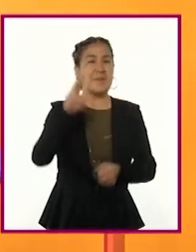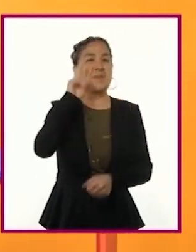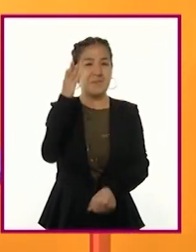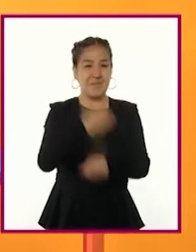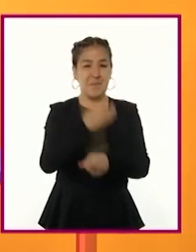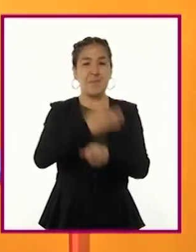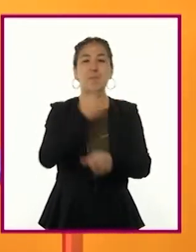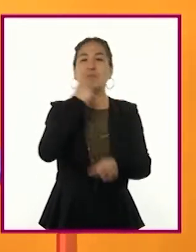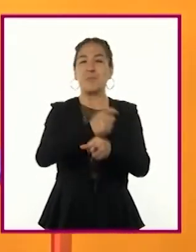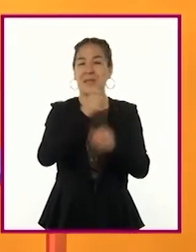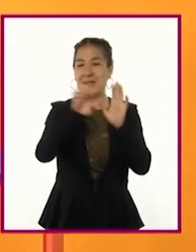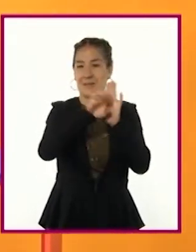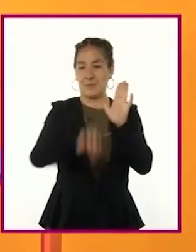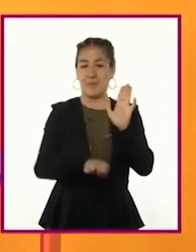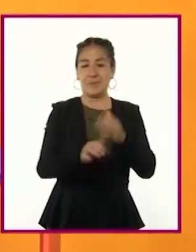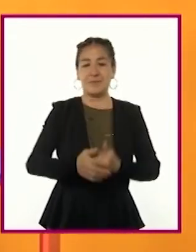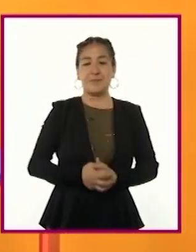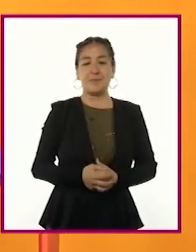el primer caso.